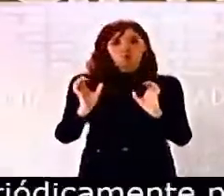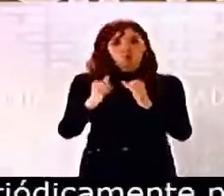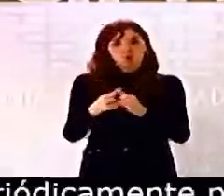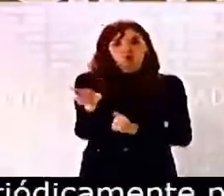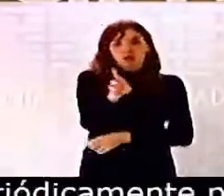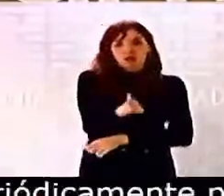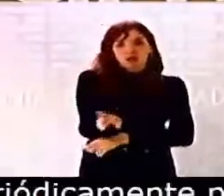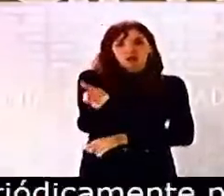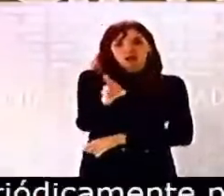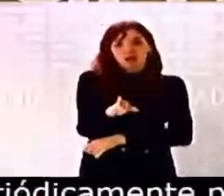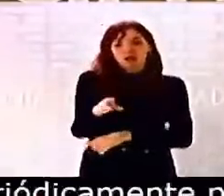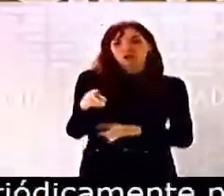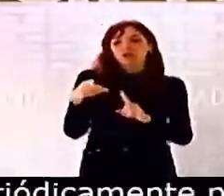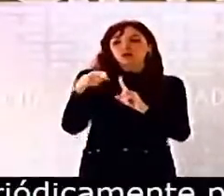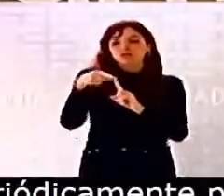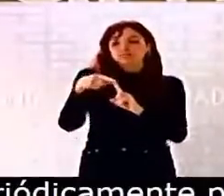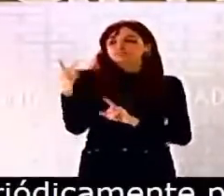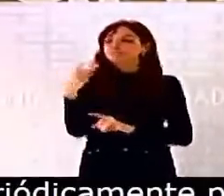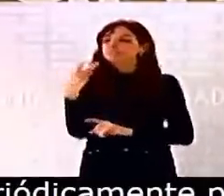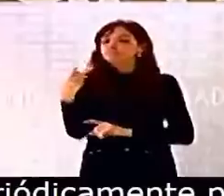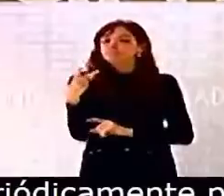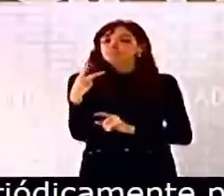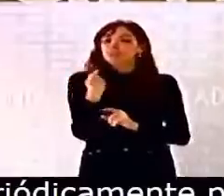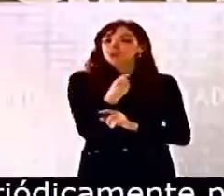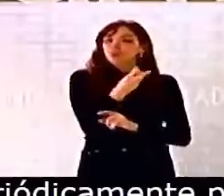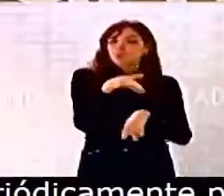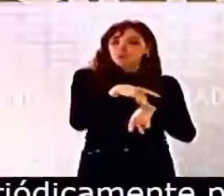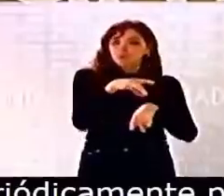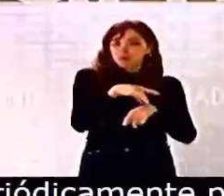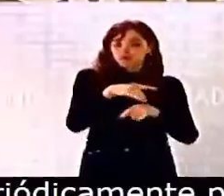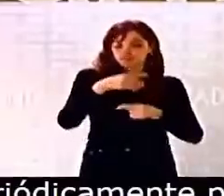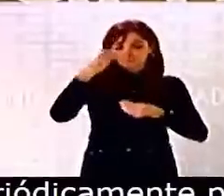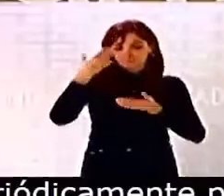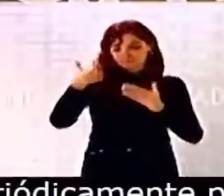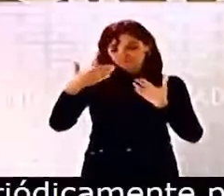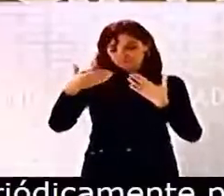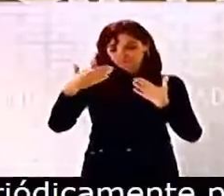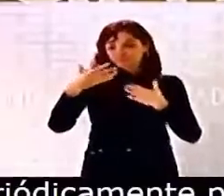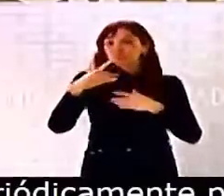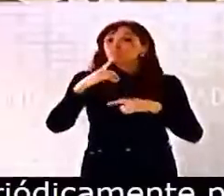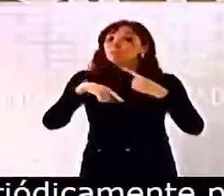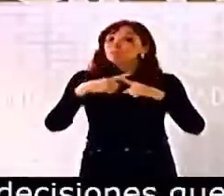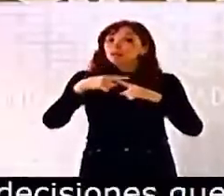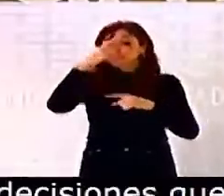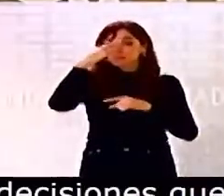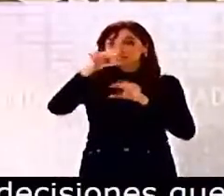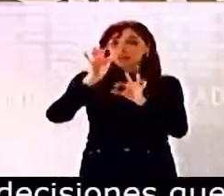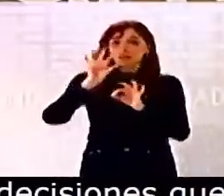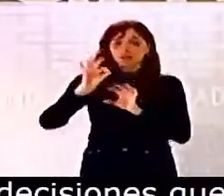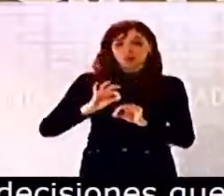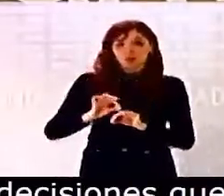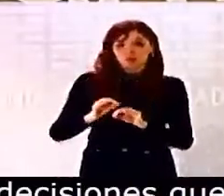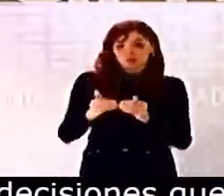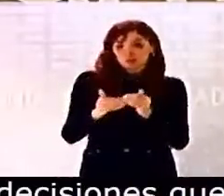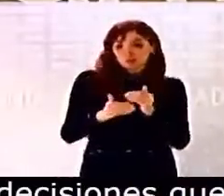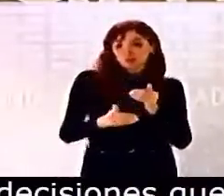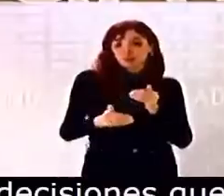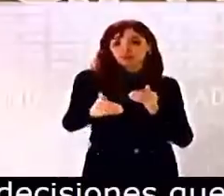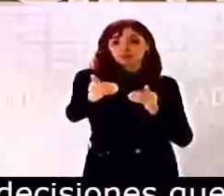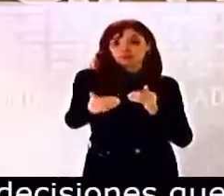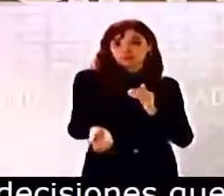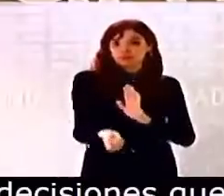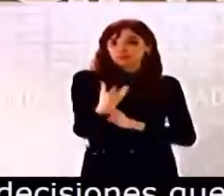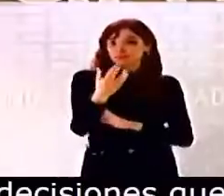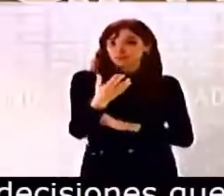cifras epidemiológicas y las decisiones que se pudiesen ir tomando de cara a que las flexibilizaciones